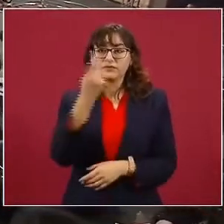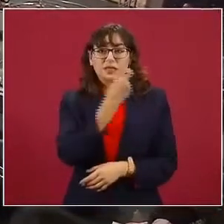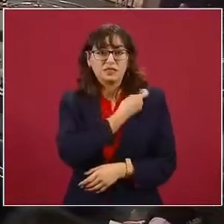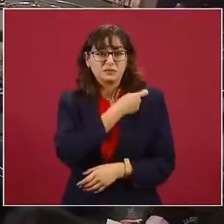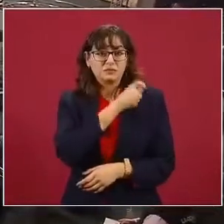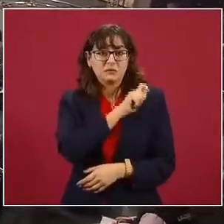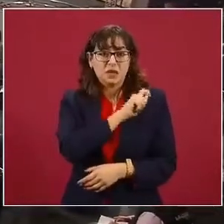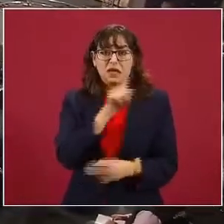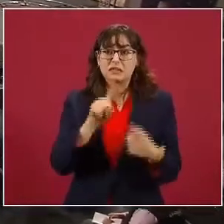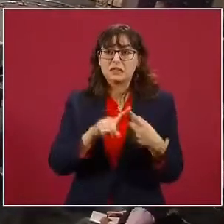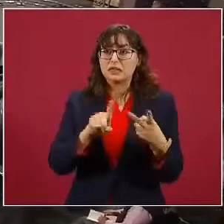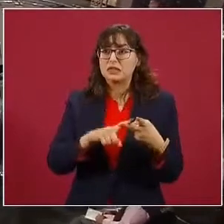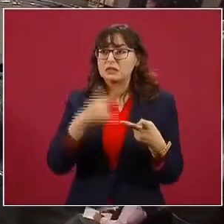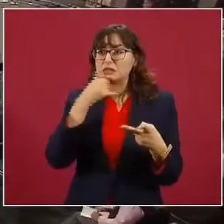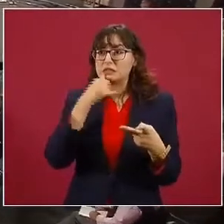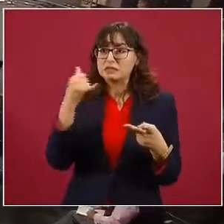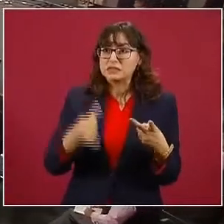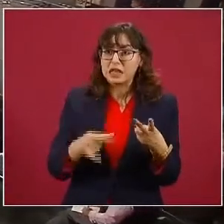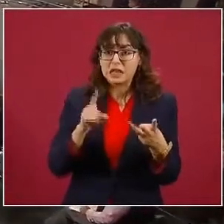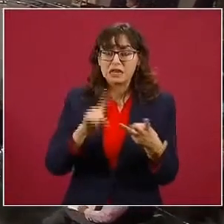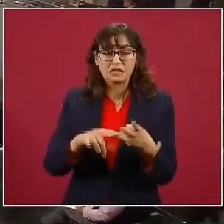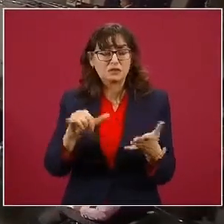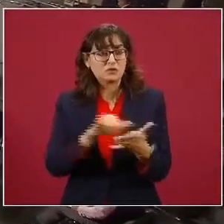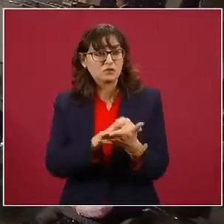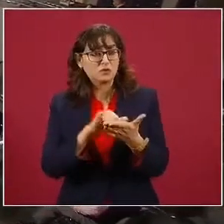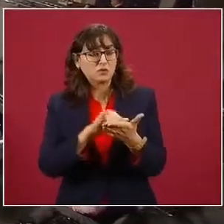Italia, en Nueva York,